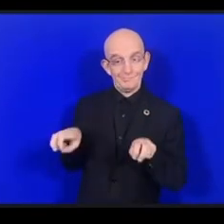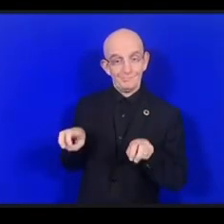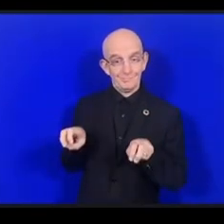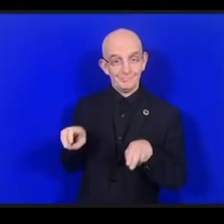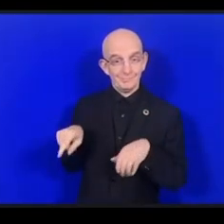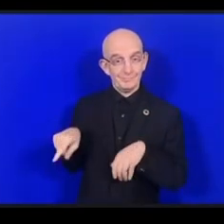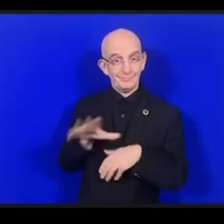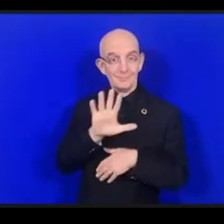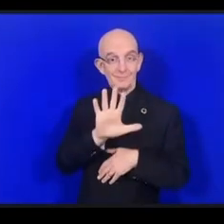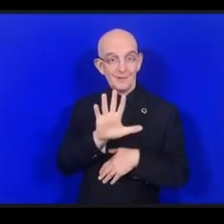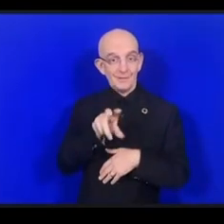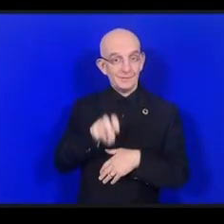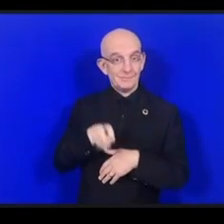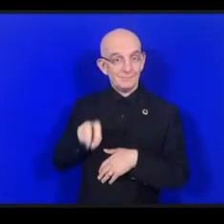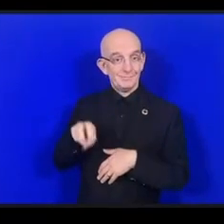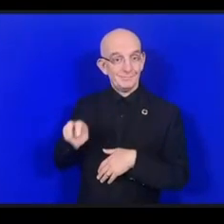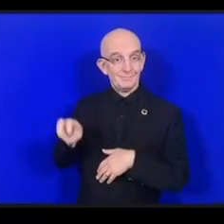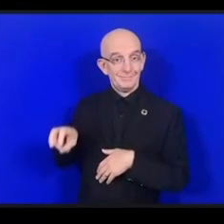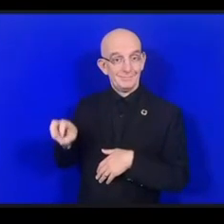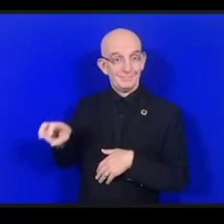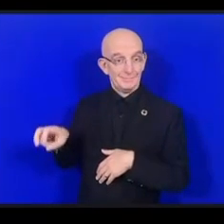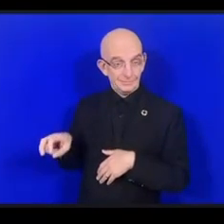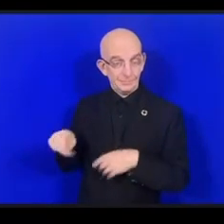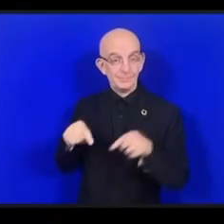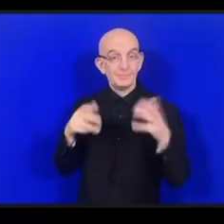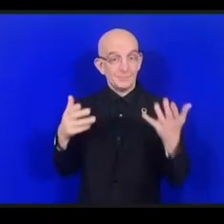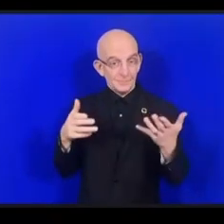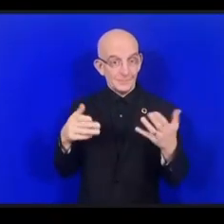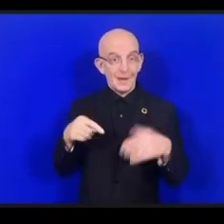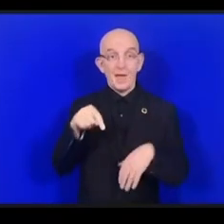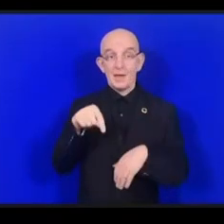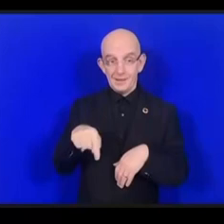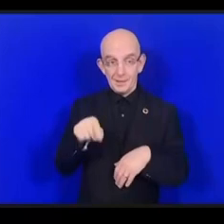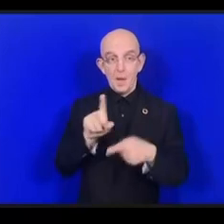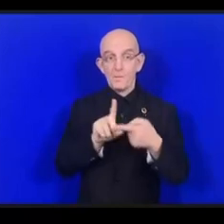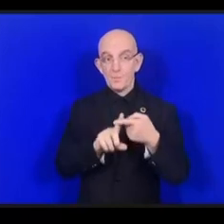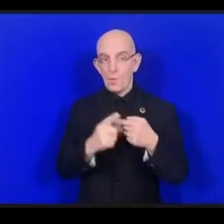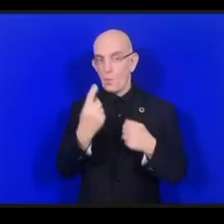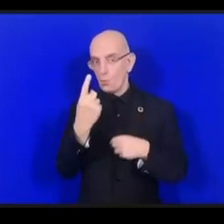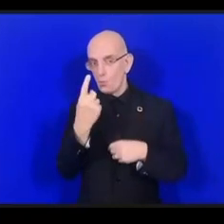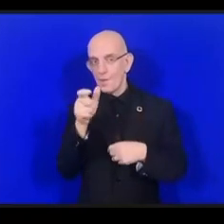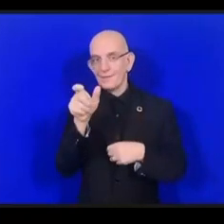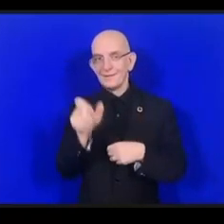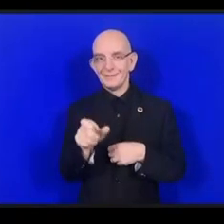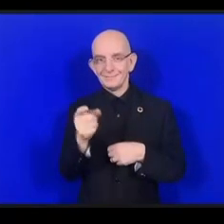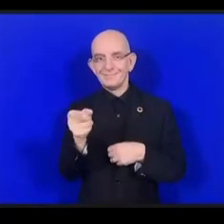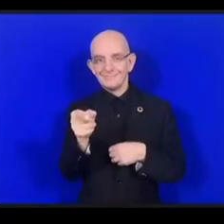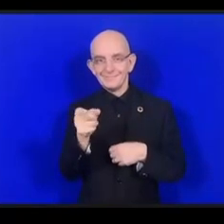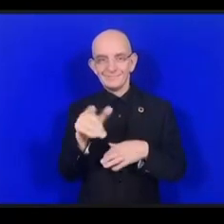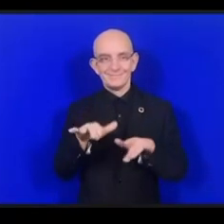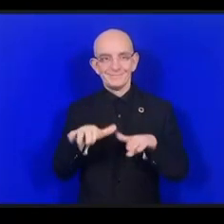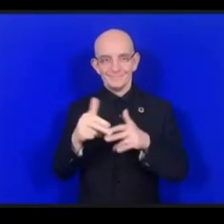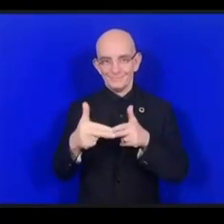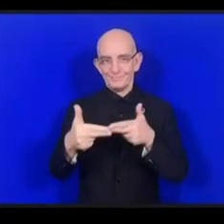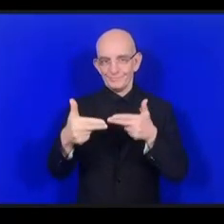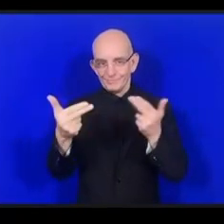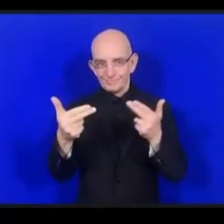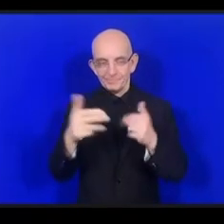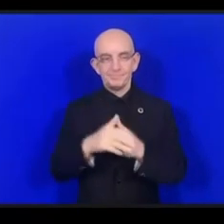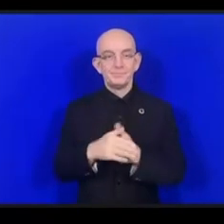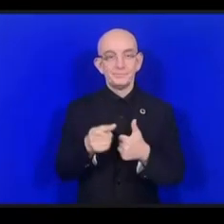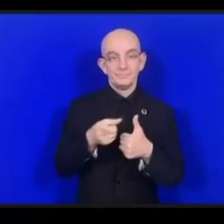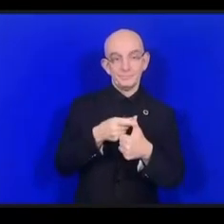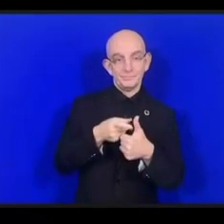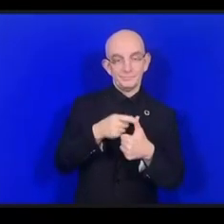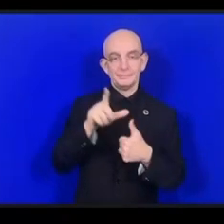en en línea la primera es Lisa petridis de la Open education resis